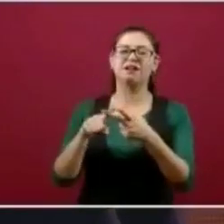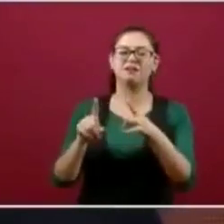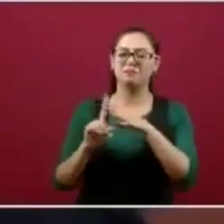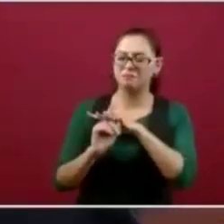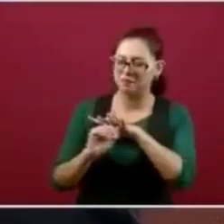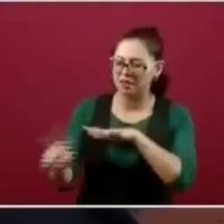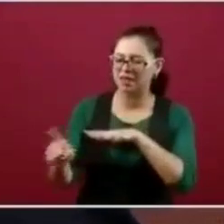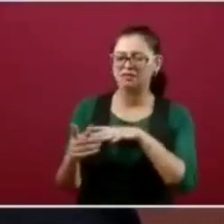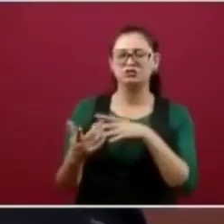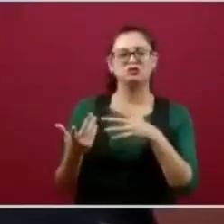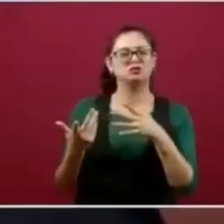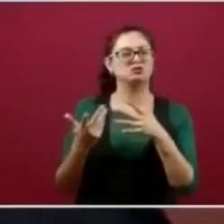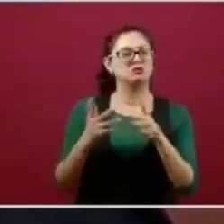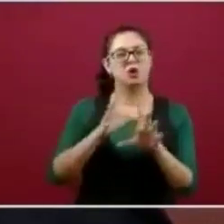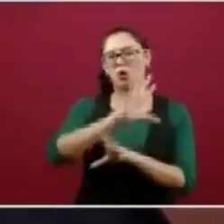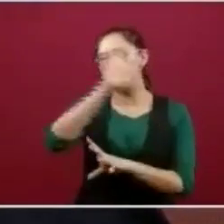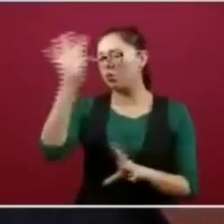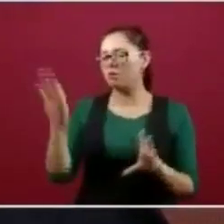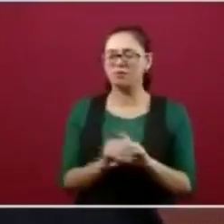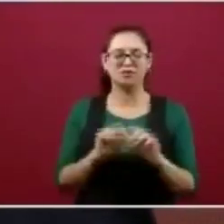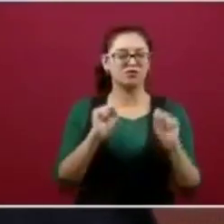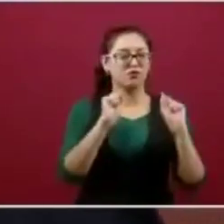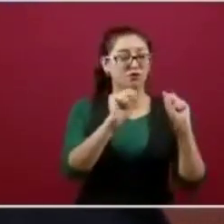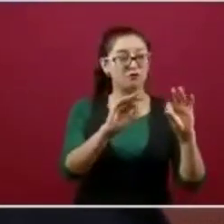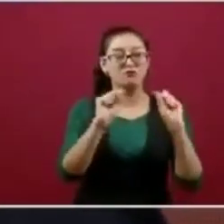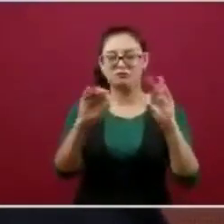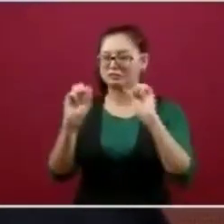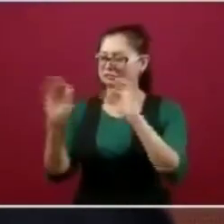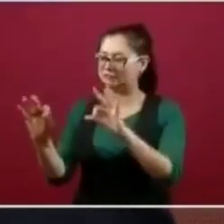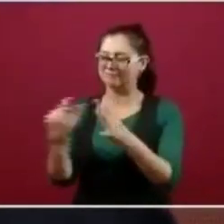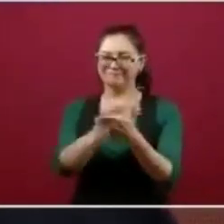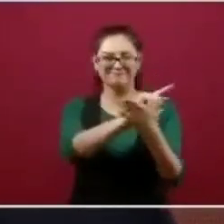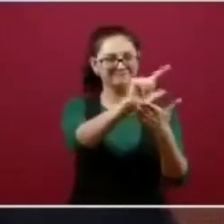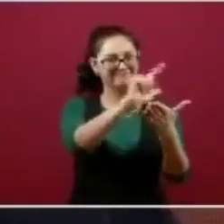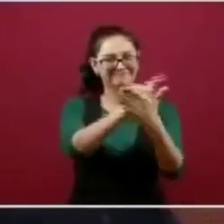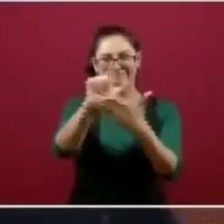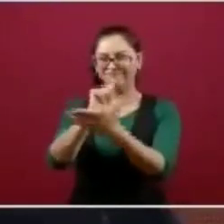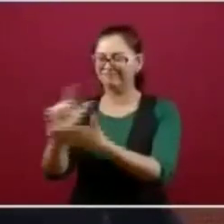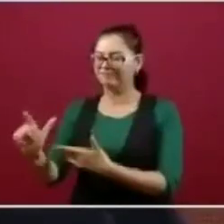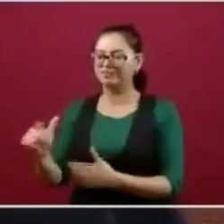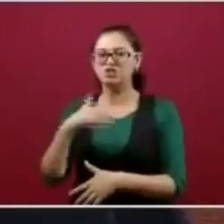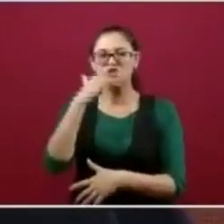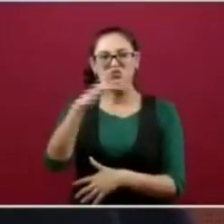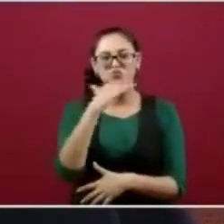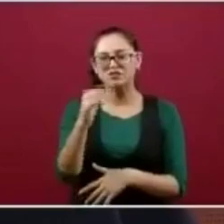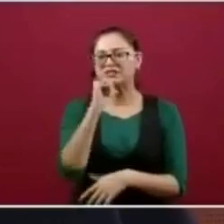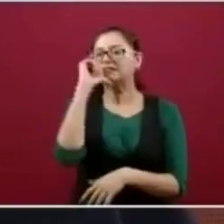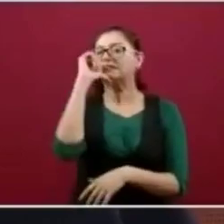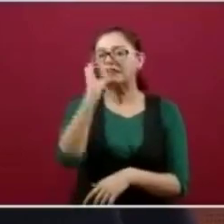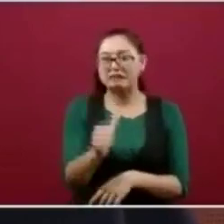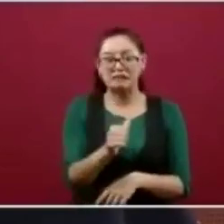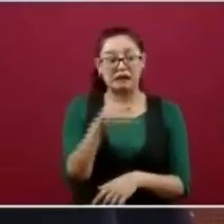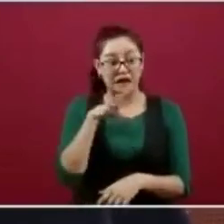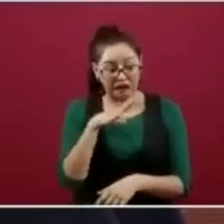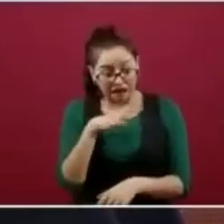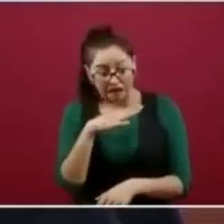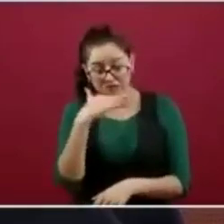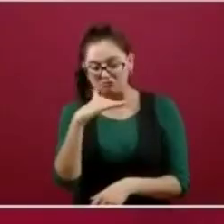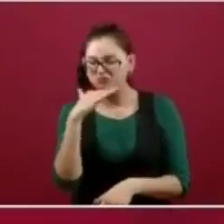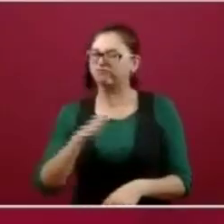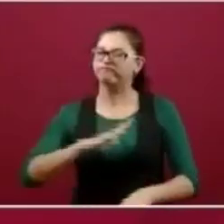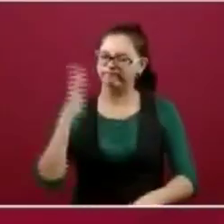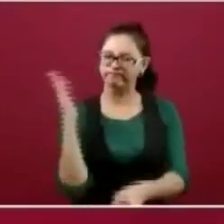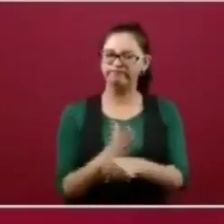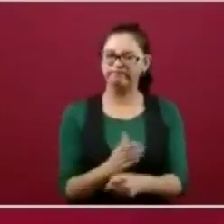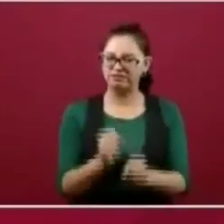en todas las oficinas públicas, cero corrupción, cero impunidad. Y que